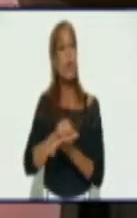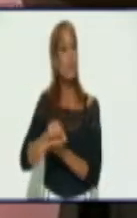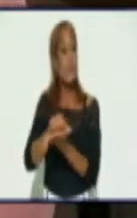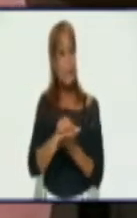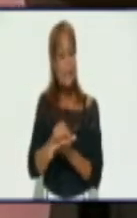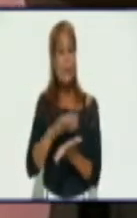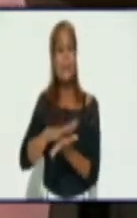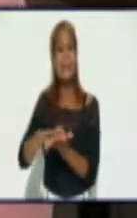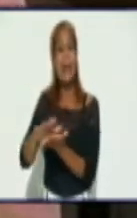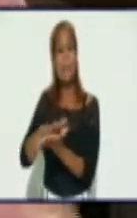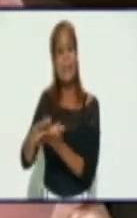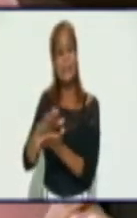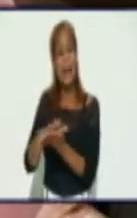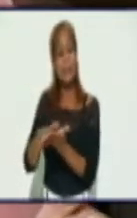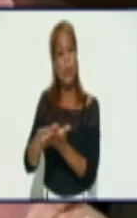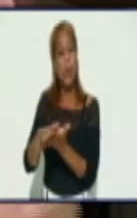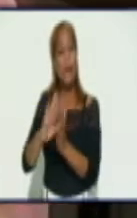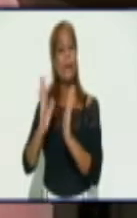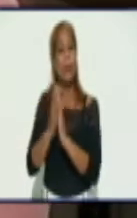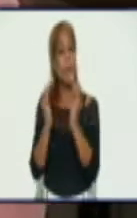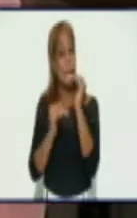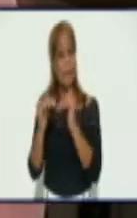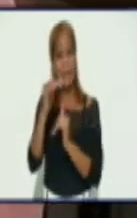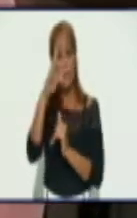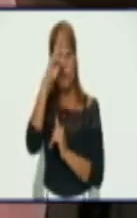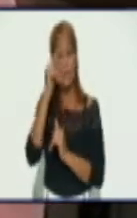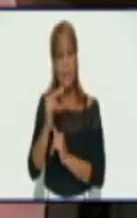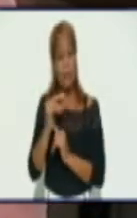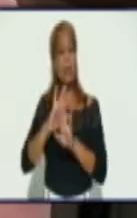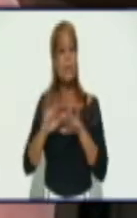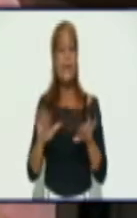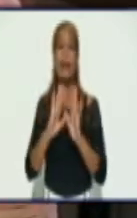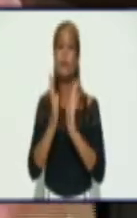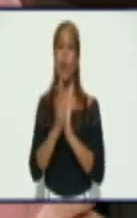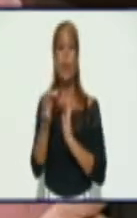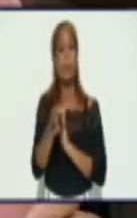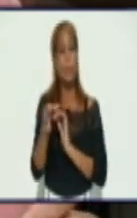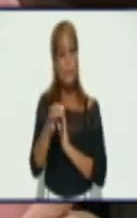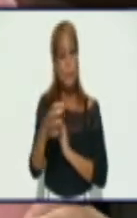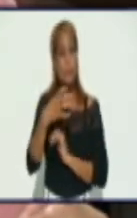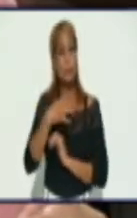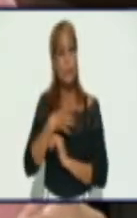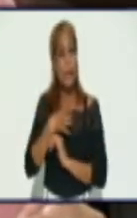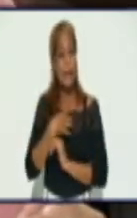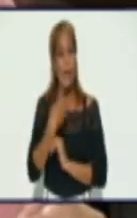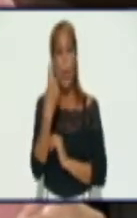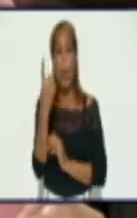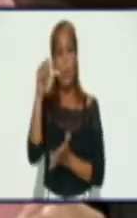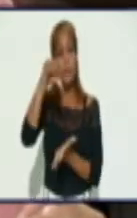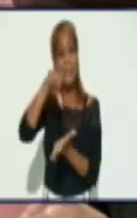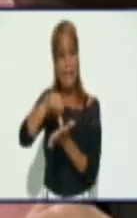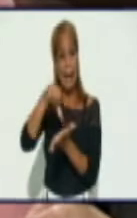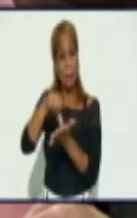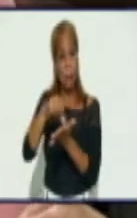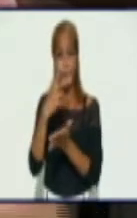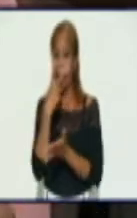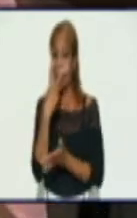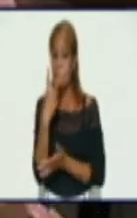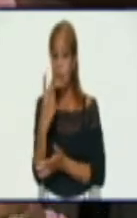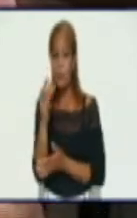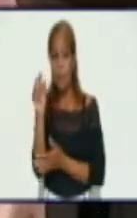prestando. Ya prácticamente todos los municipios tienen implementado un centro para la atención de pacientes sospechosos, que no